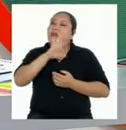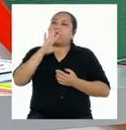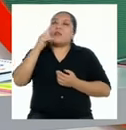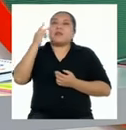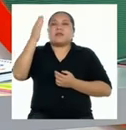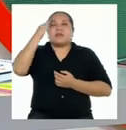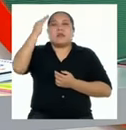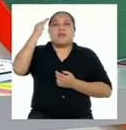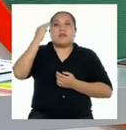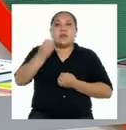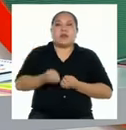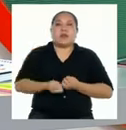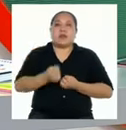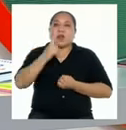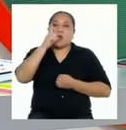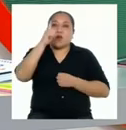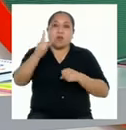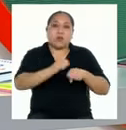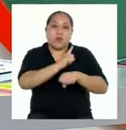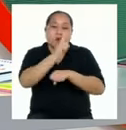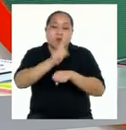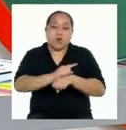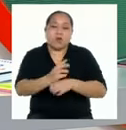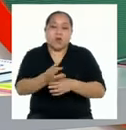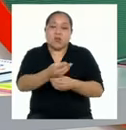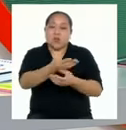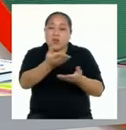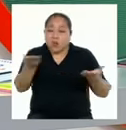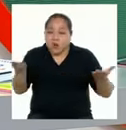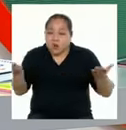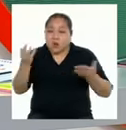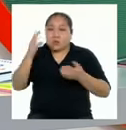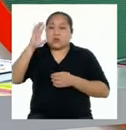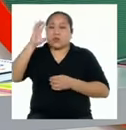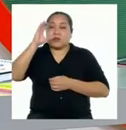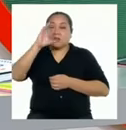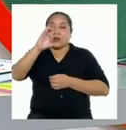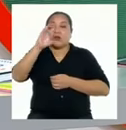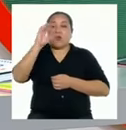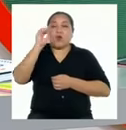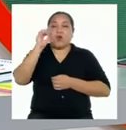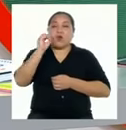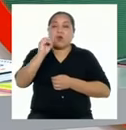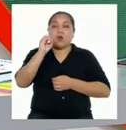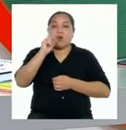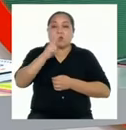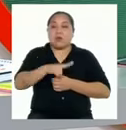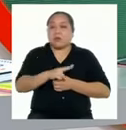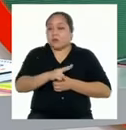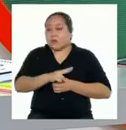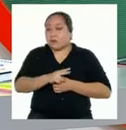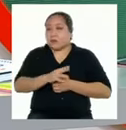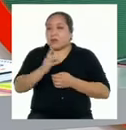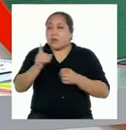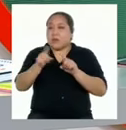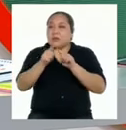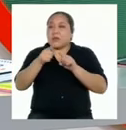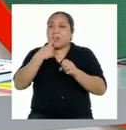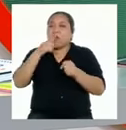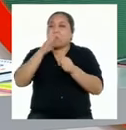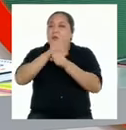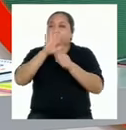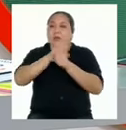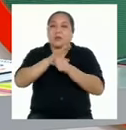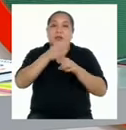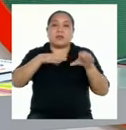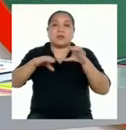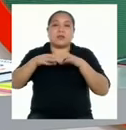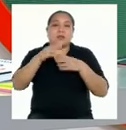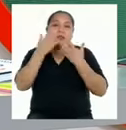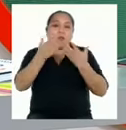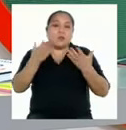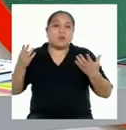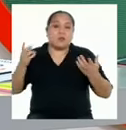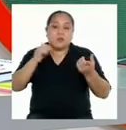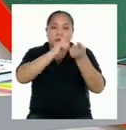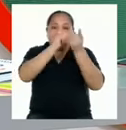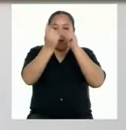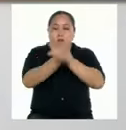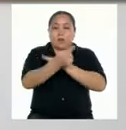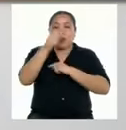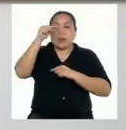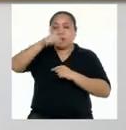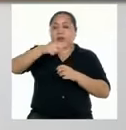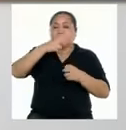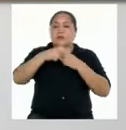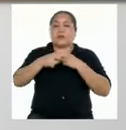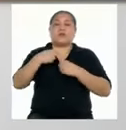de carbono por hora tiene que llamar la atención y además comprometernos a las y los jóvenes a hacer algo para cambiar esta